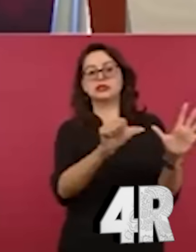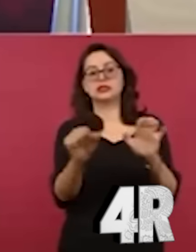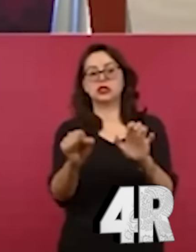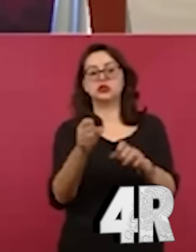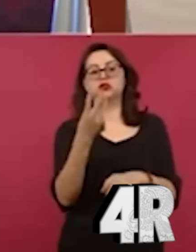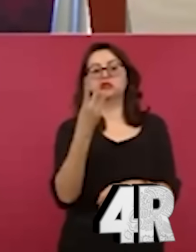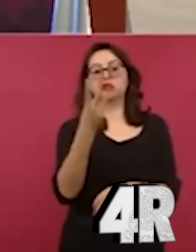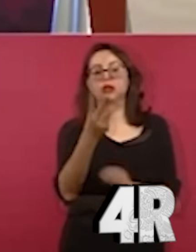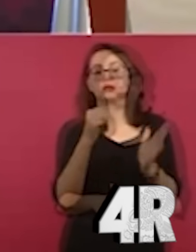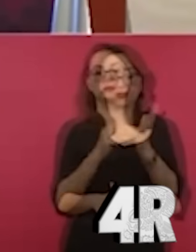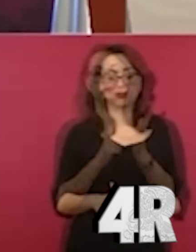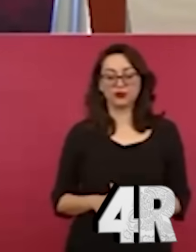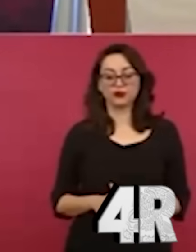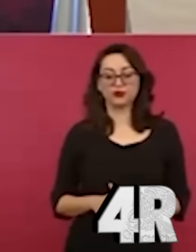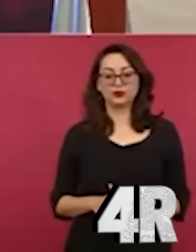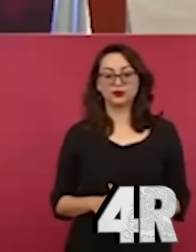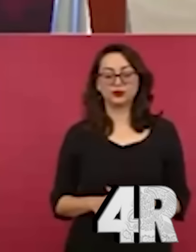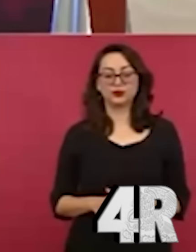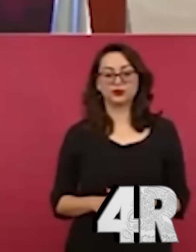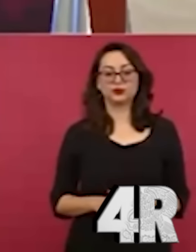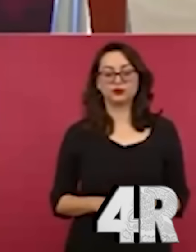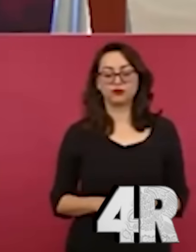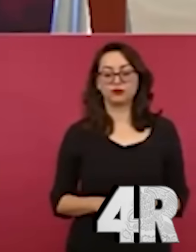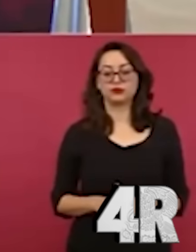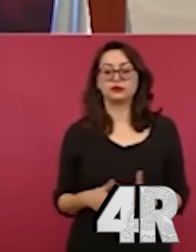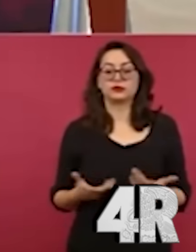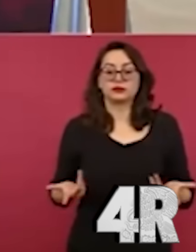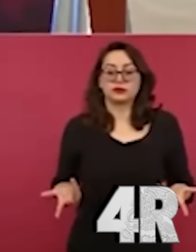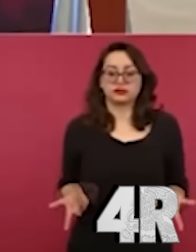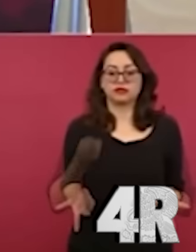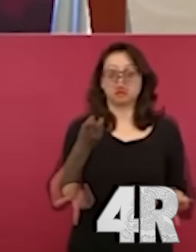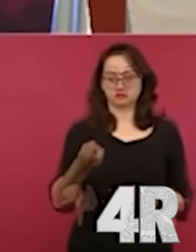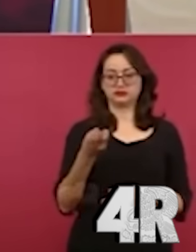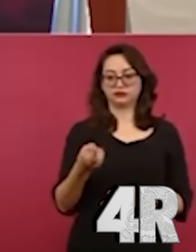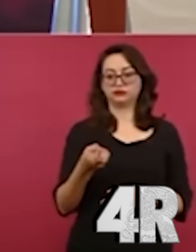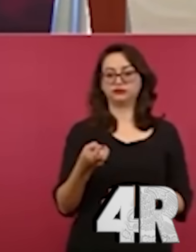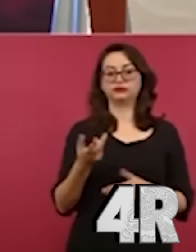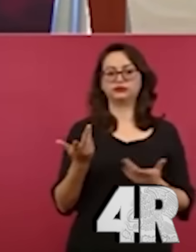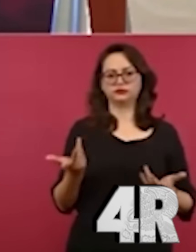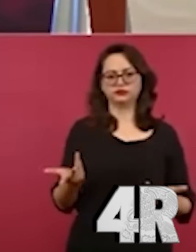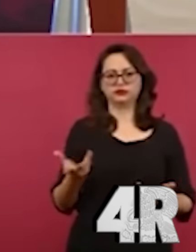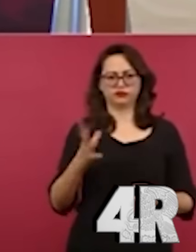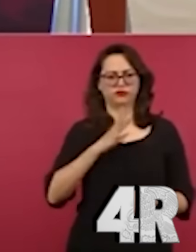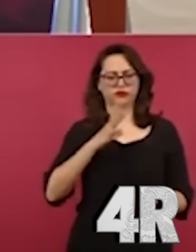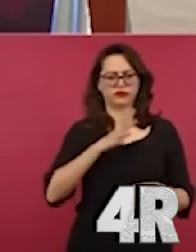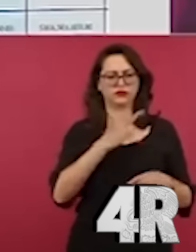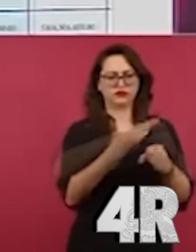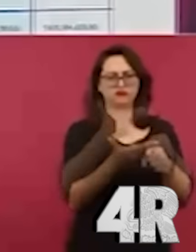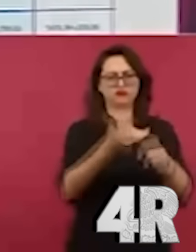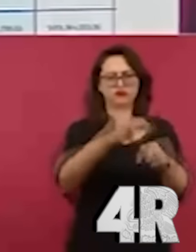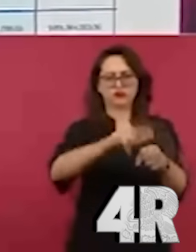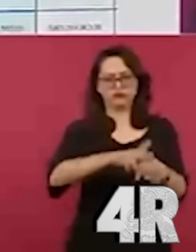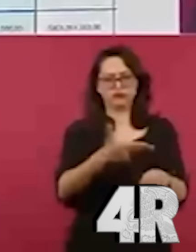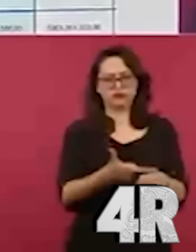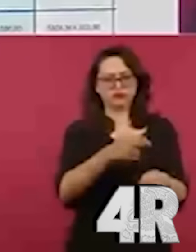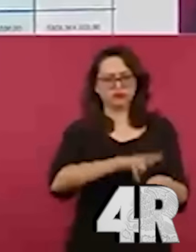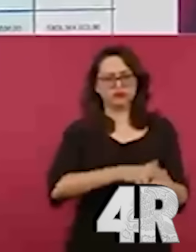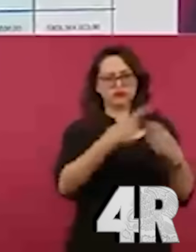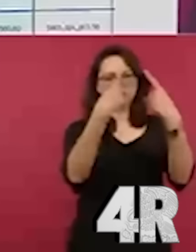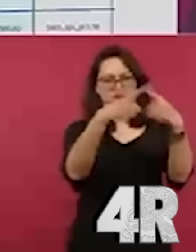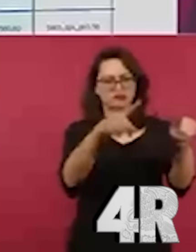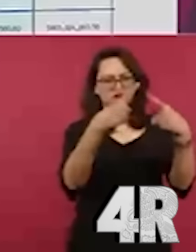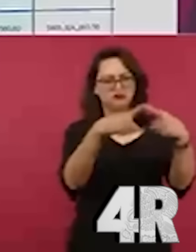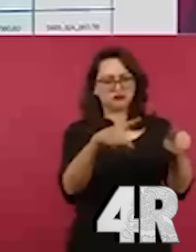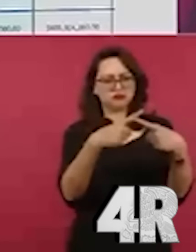603. ¿Cuánto es el contrato? Bueno, así en todos los casos hicimos. Aquí este otro, Bahía de Banderas. Este de